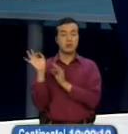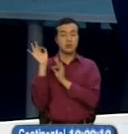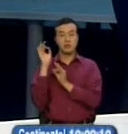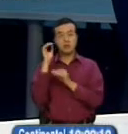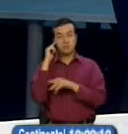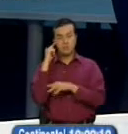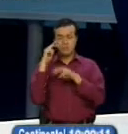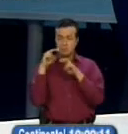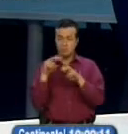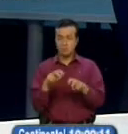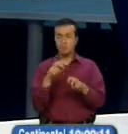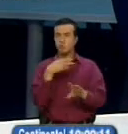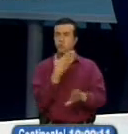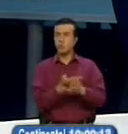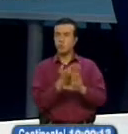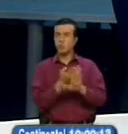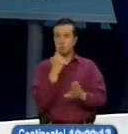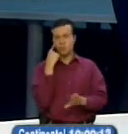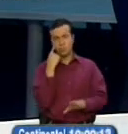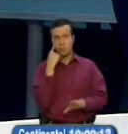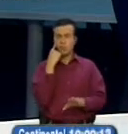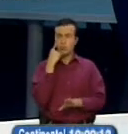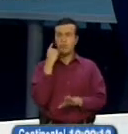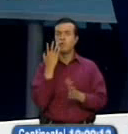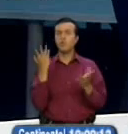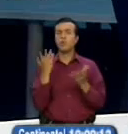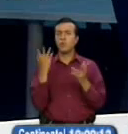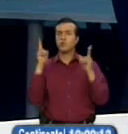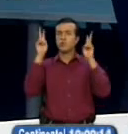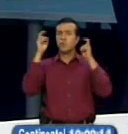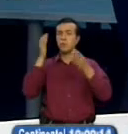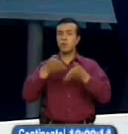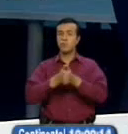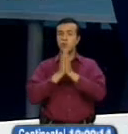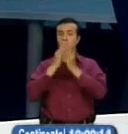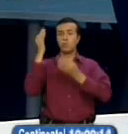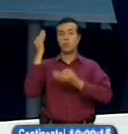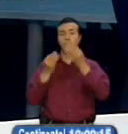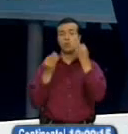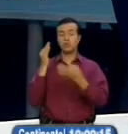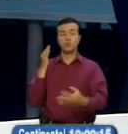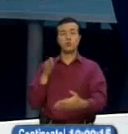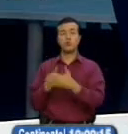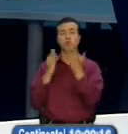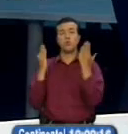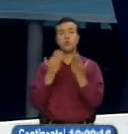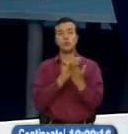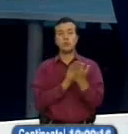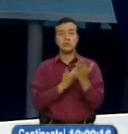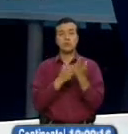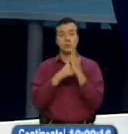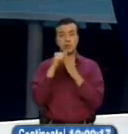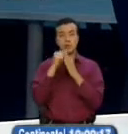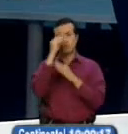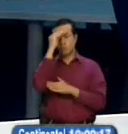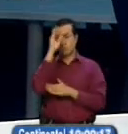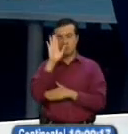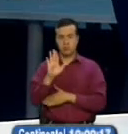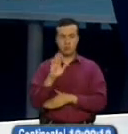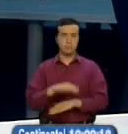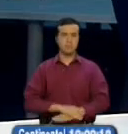conocer a profundidad las pruebas de cargo y descargo dentro del pedido de juicio político planteado en contra del ministro de